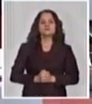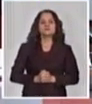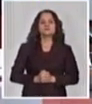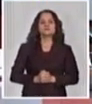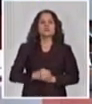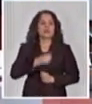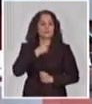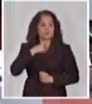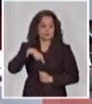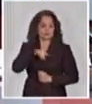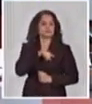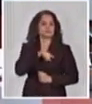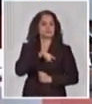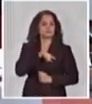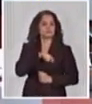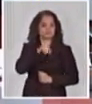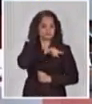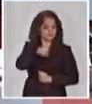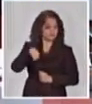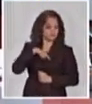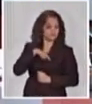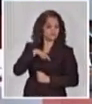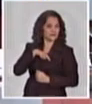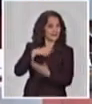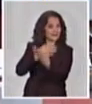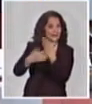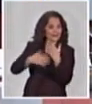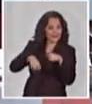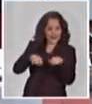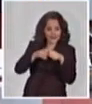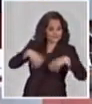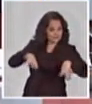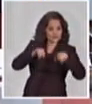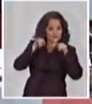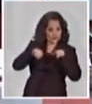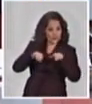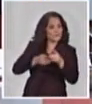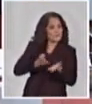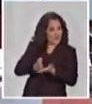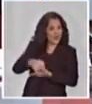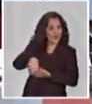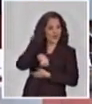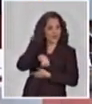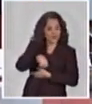que si enfrentamos esa realidad o no la enfrentamos. Después yo voy a ir